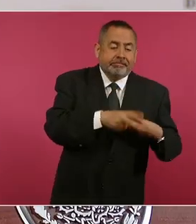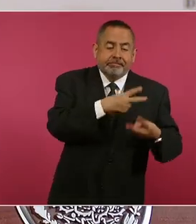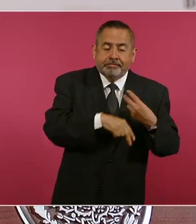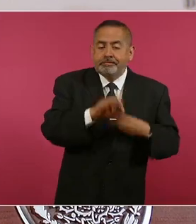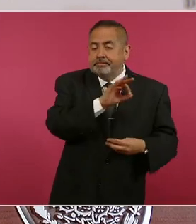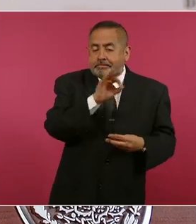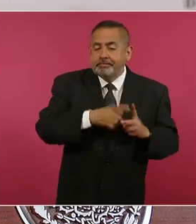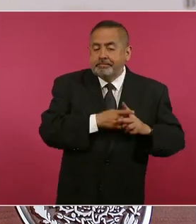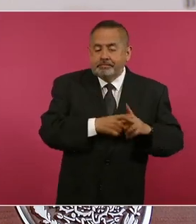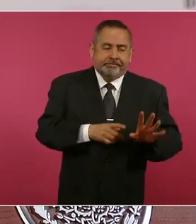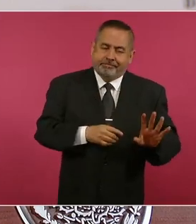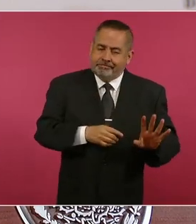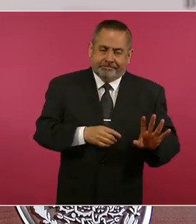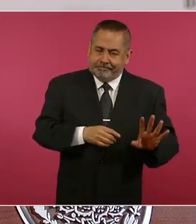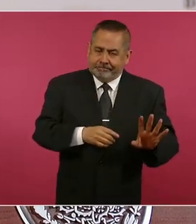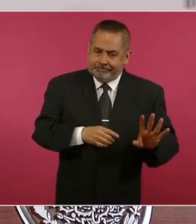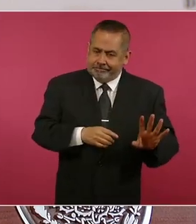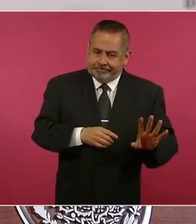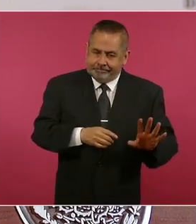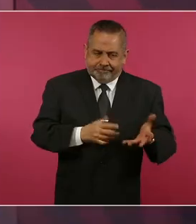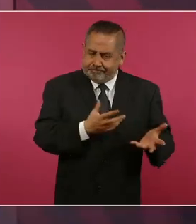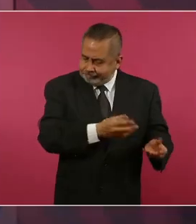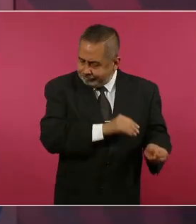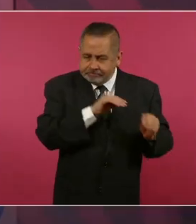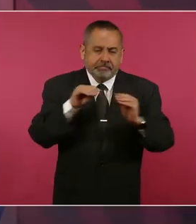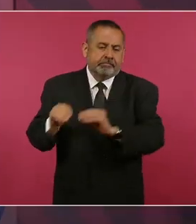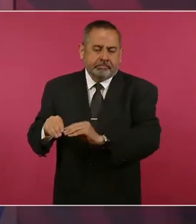dinero, o